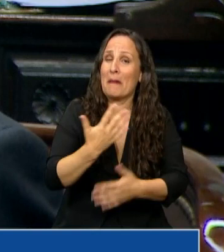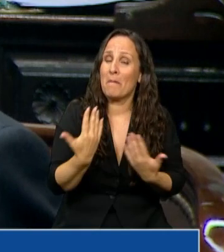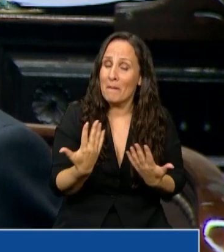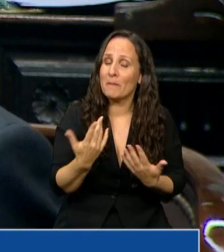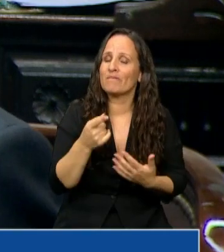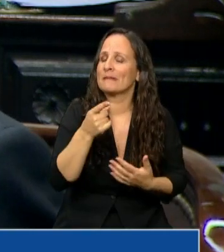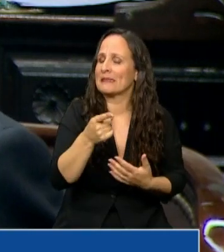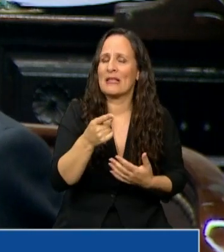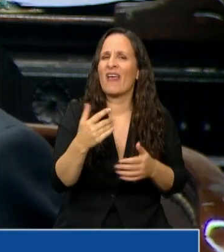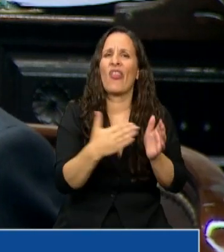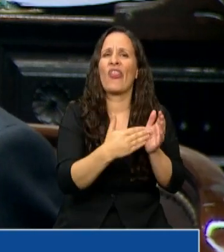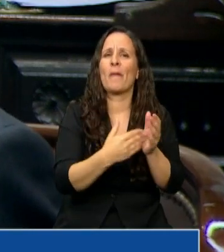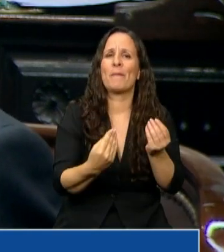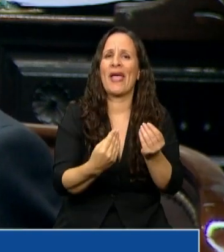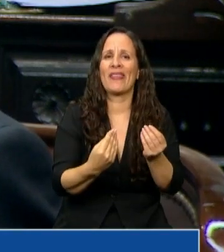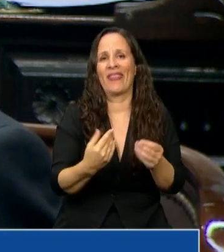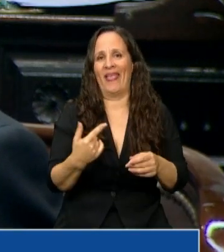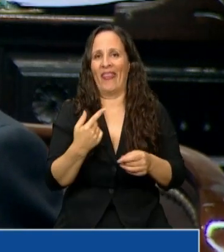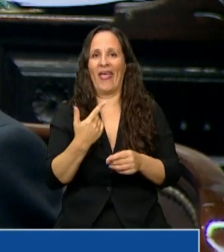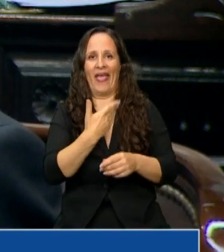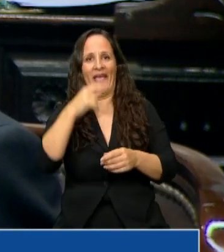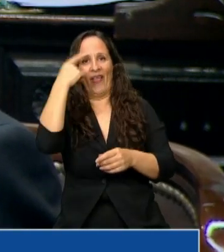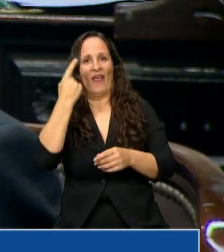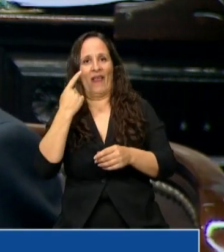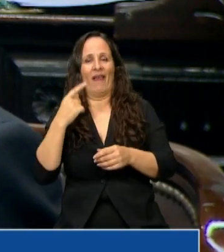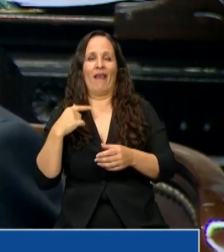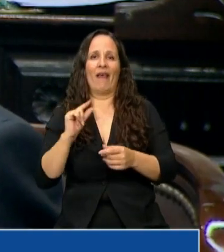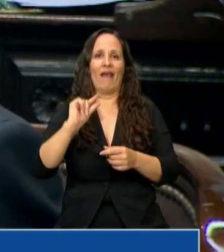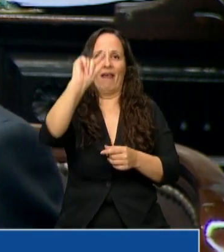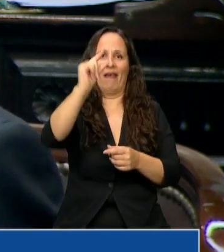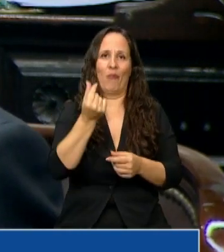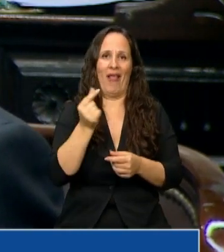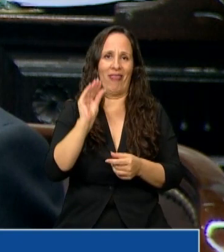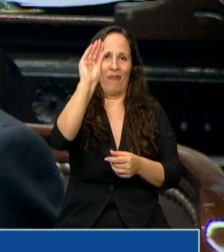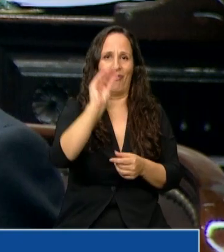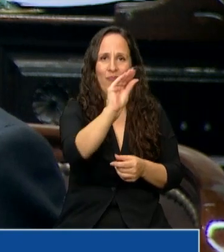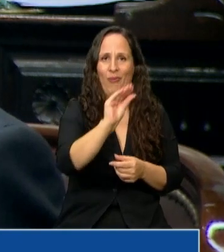desgraciadamente, dependen de la coparticipación federal.